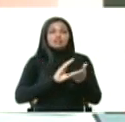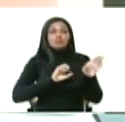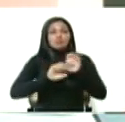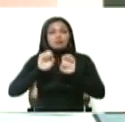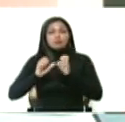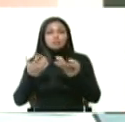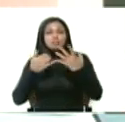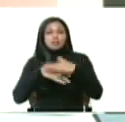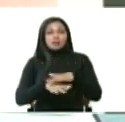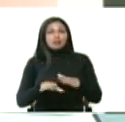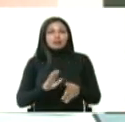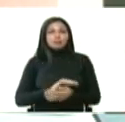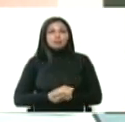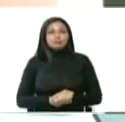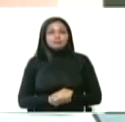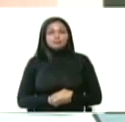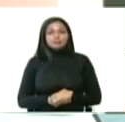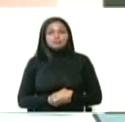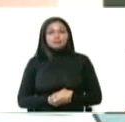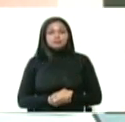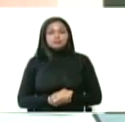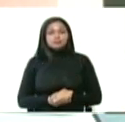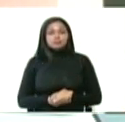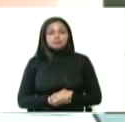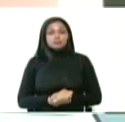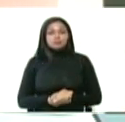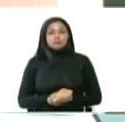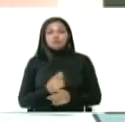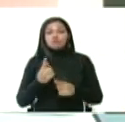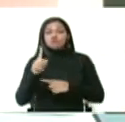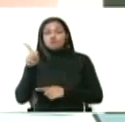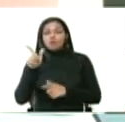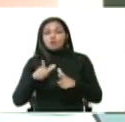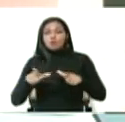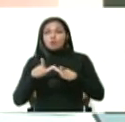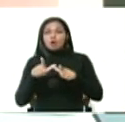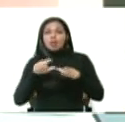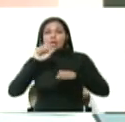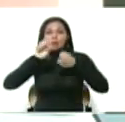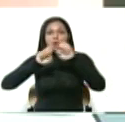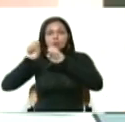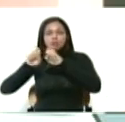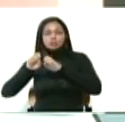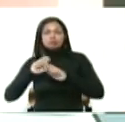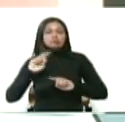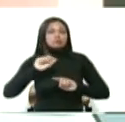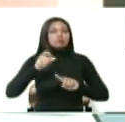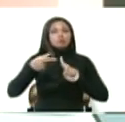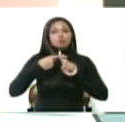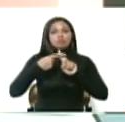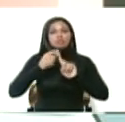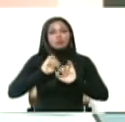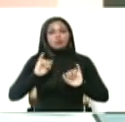Diagnóstico Integral California Sur, en donde se le hace la prueba y da positiva.